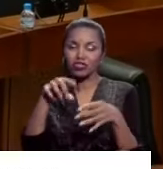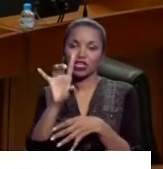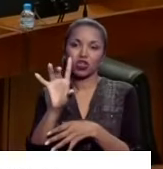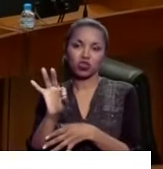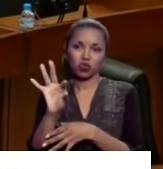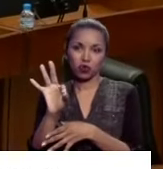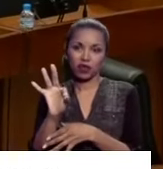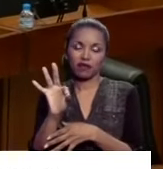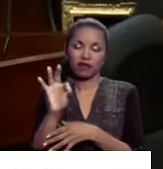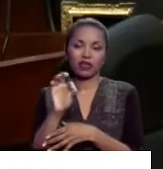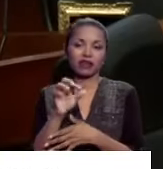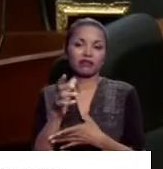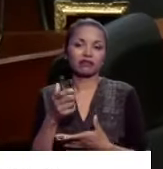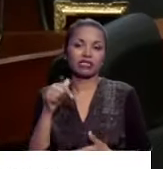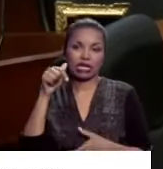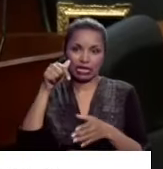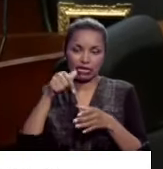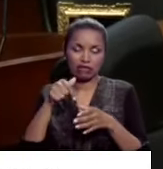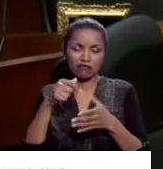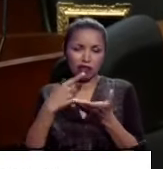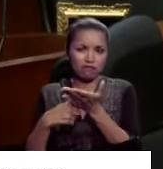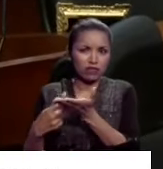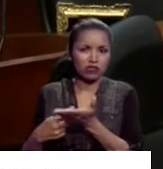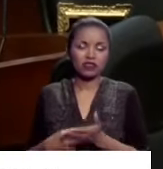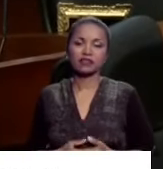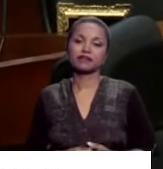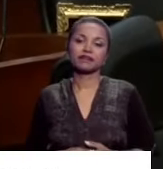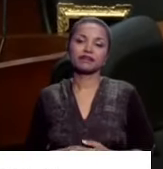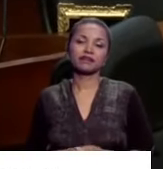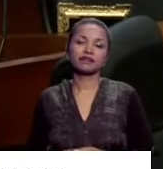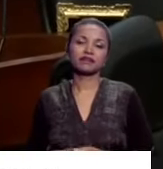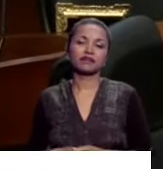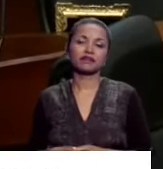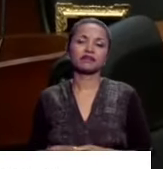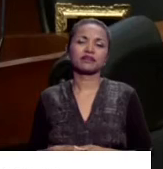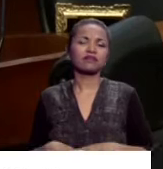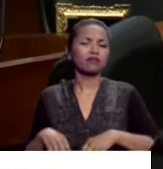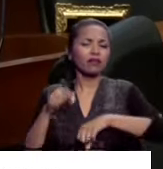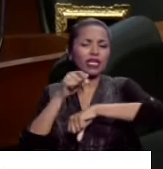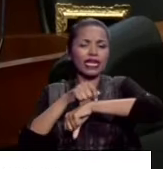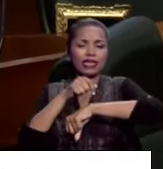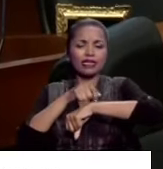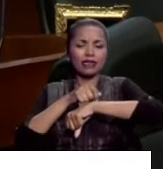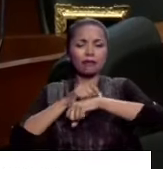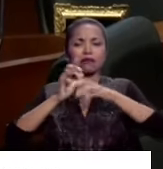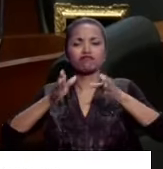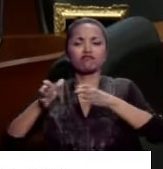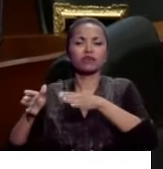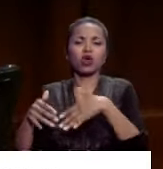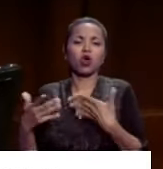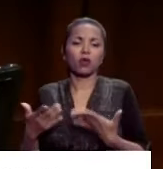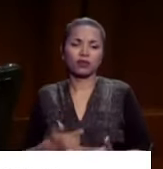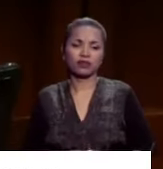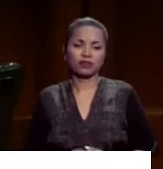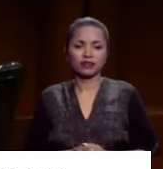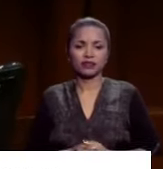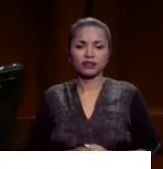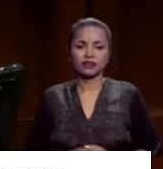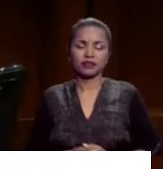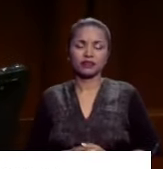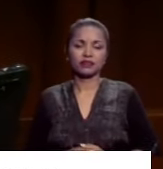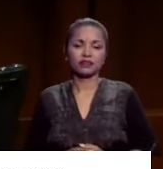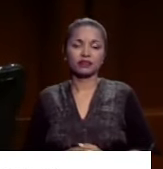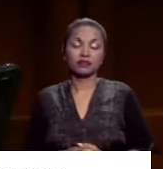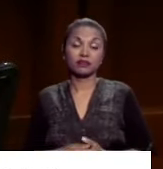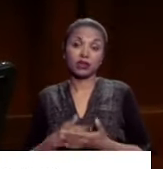9 comisionados. Le preguntaba fuera de cámara sobre el tiempo que pudiera tomar este proceso para que ella concrete esa solicitud. Bueno, aquí